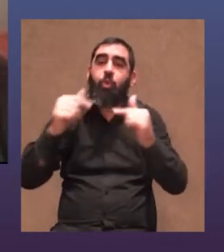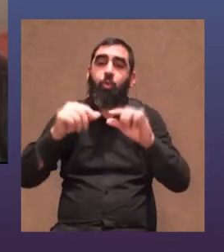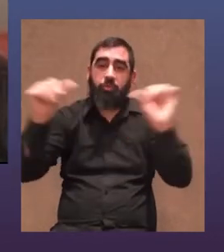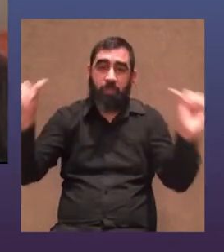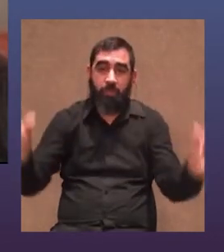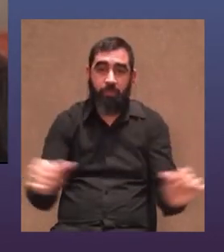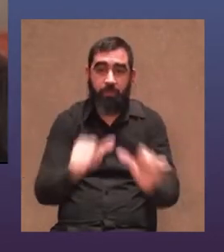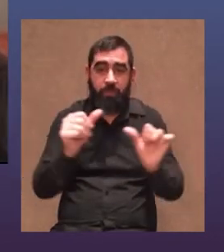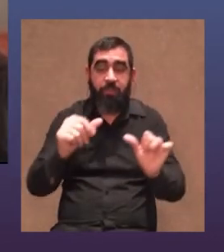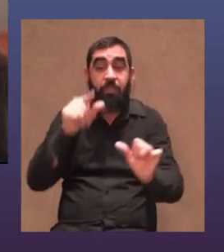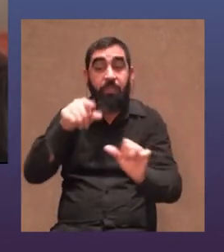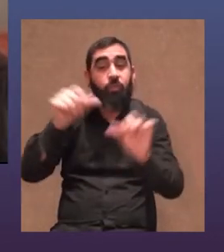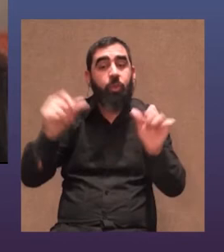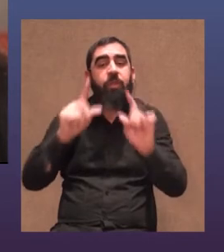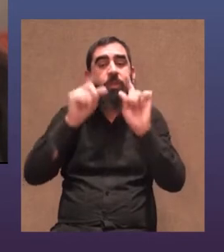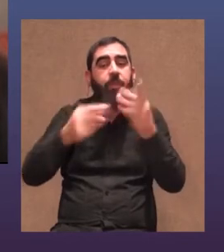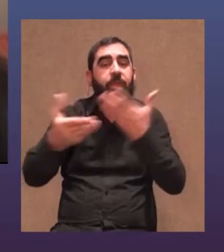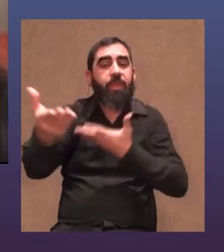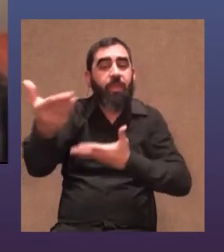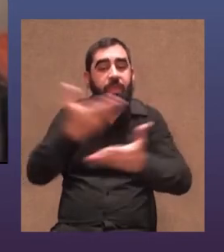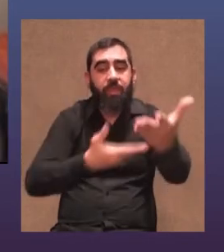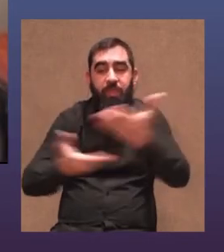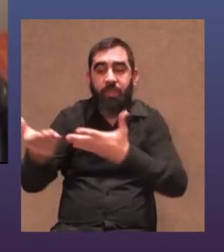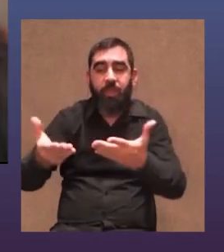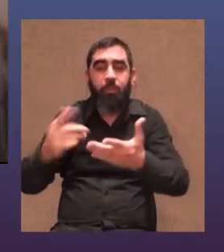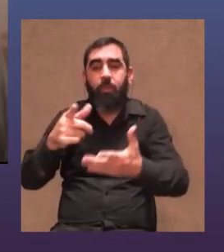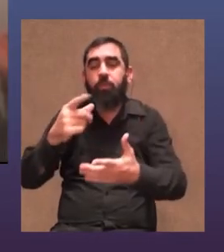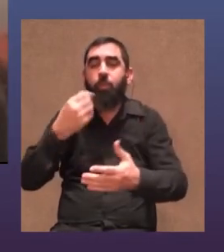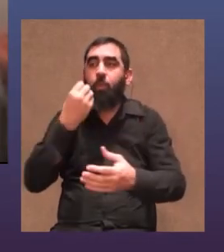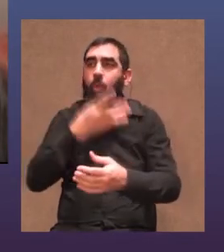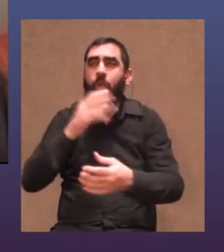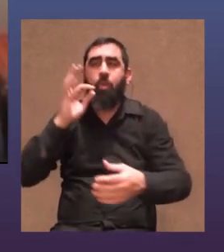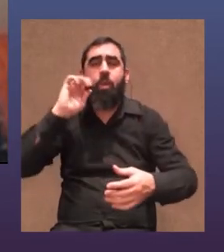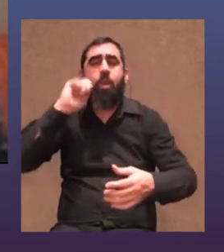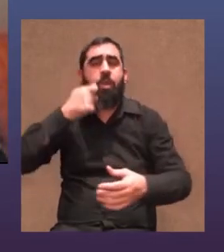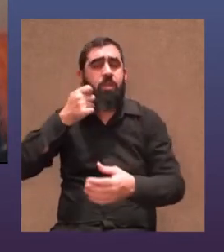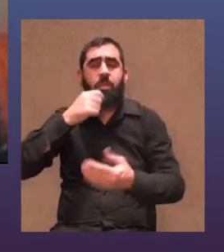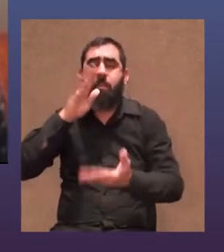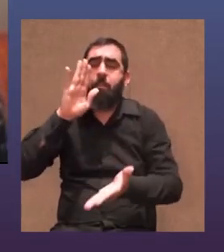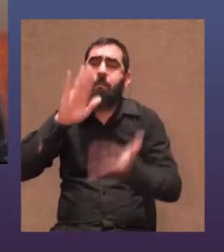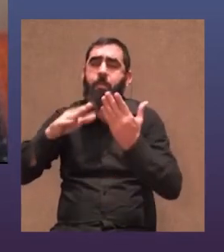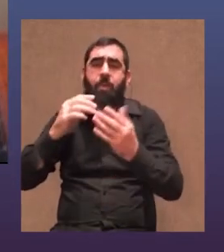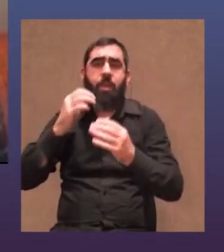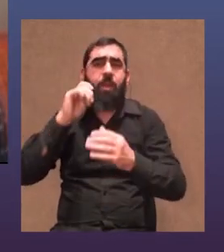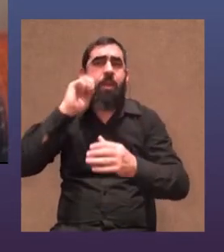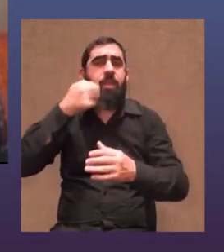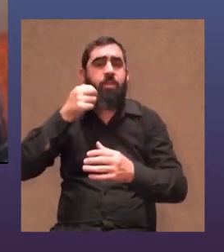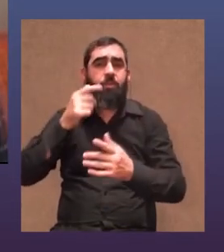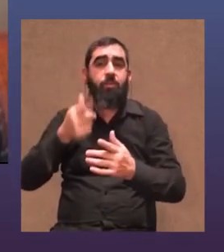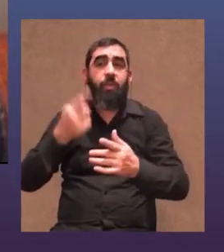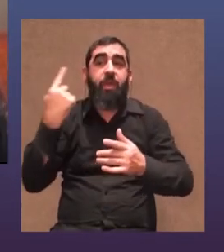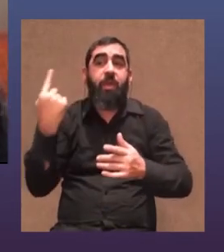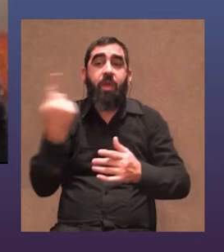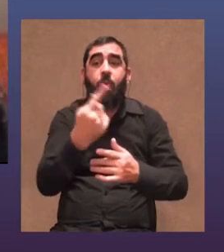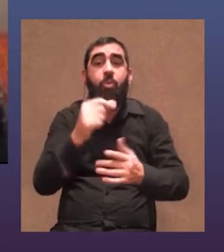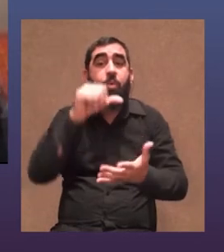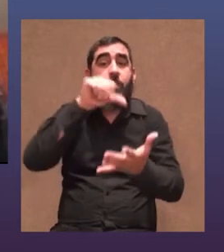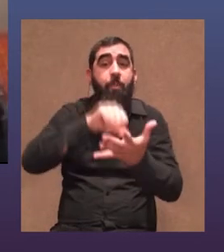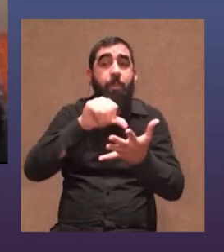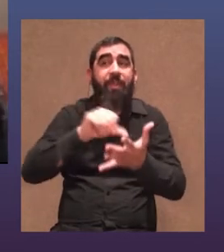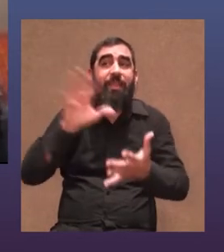Y eso genera un intercambio también. Eso sería riquísimo, me parece, nos enriquecería muchísimo. Solamente con que cada país trajera